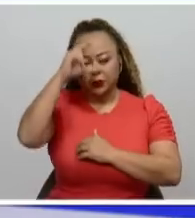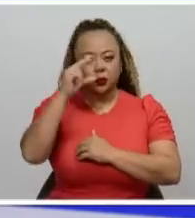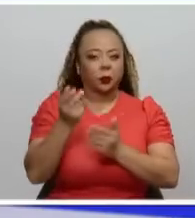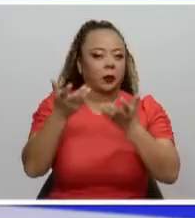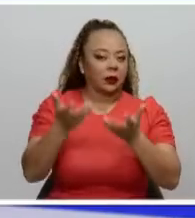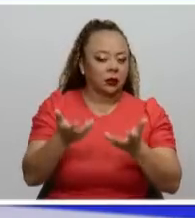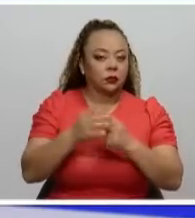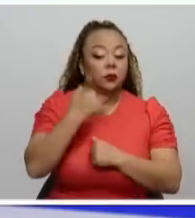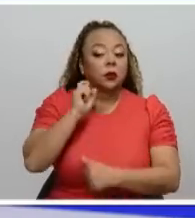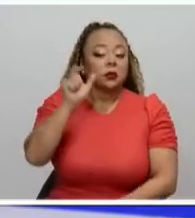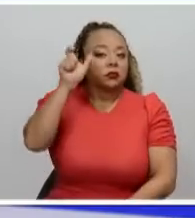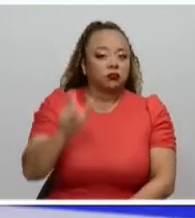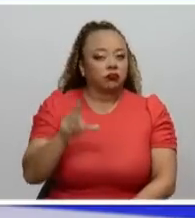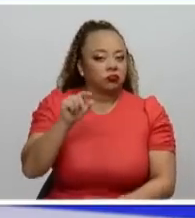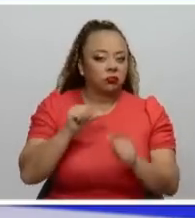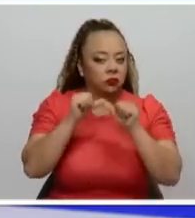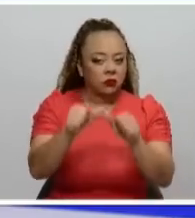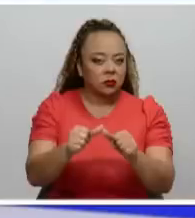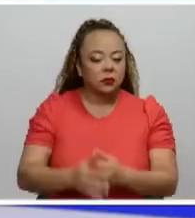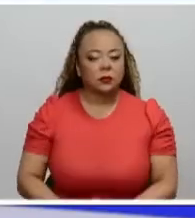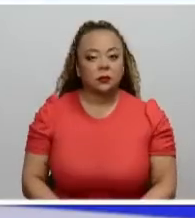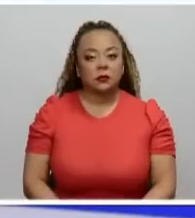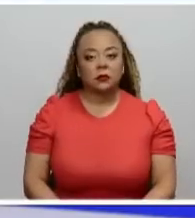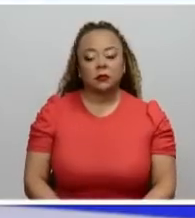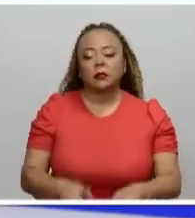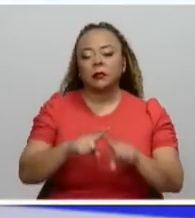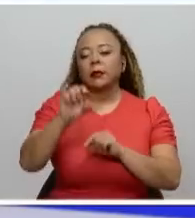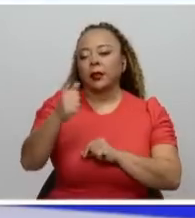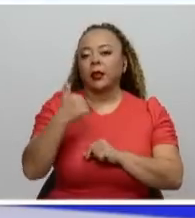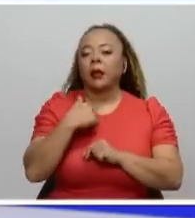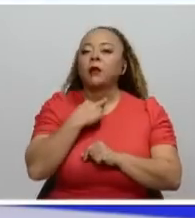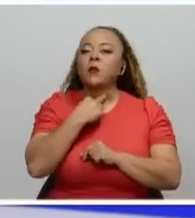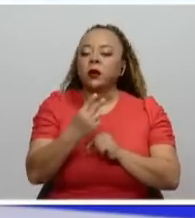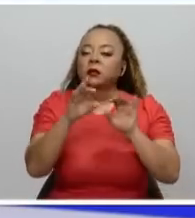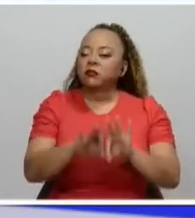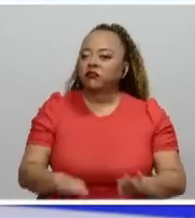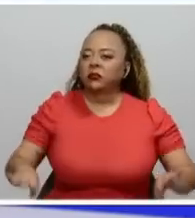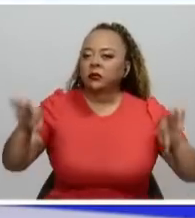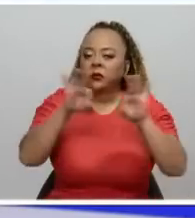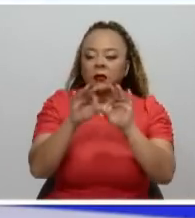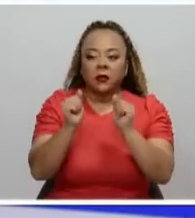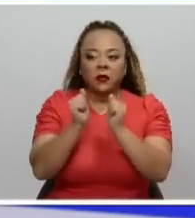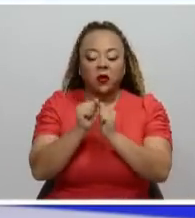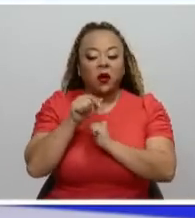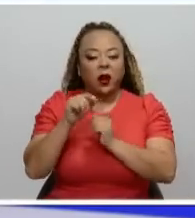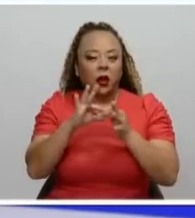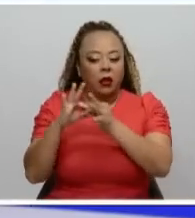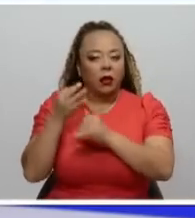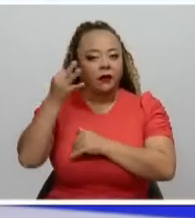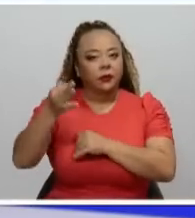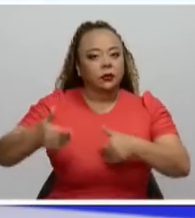pesados porque él no es el que va a seguir dirigiendo pero si tiene una voz importante con el que vaya a ser el técnico